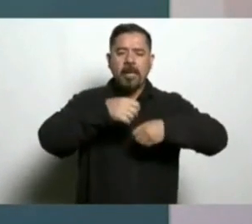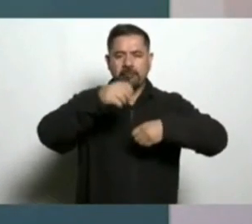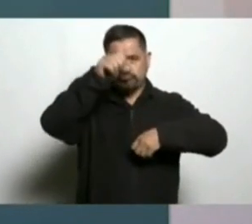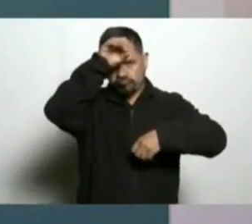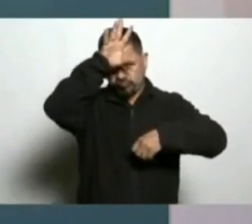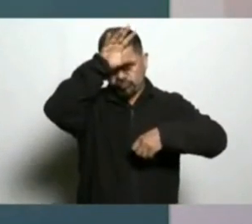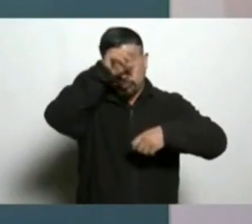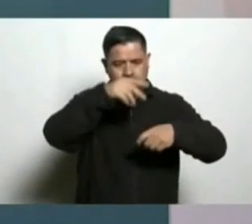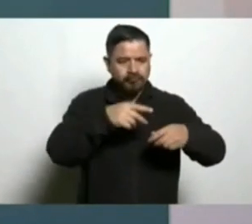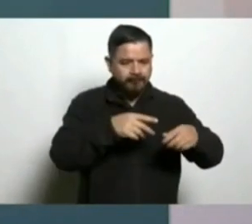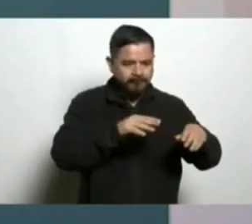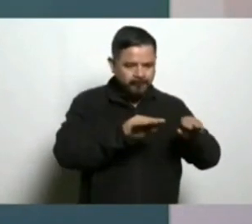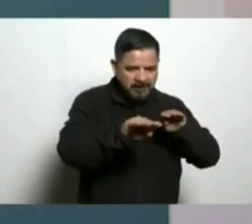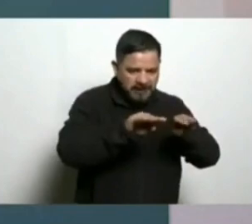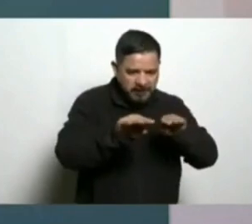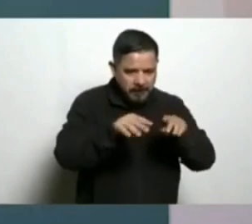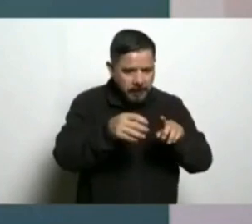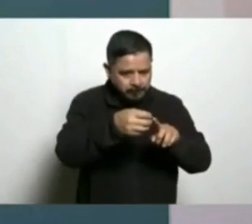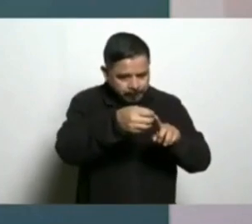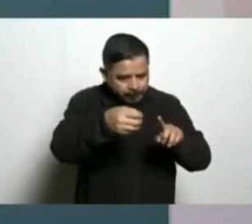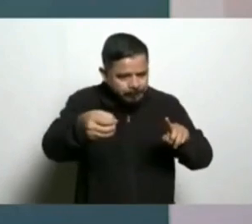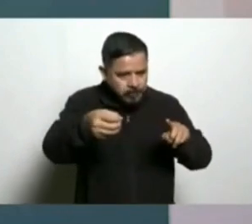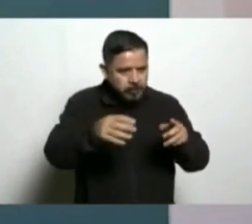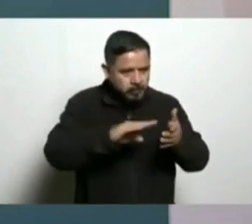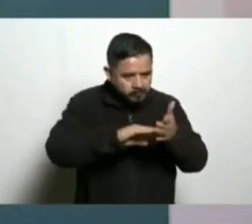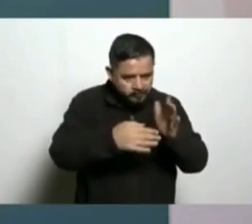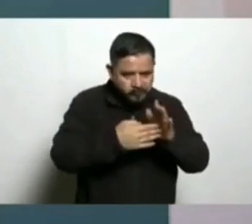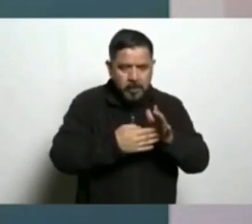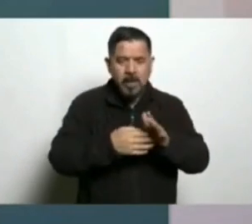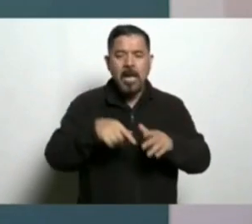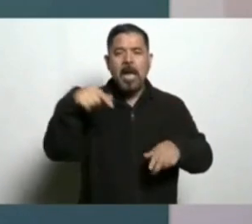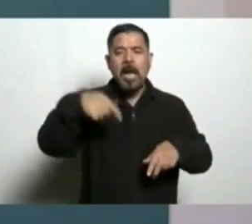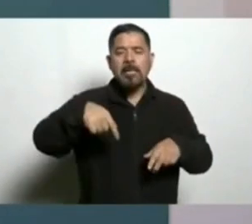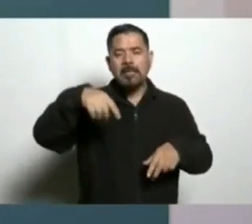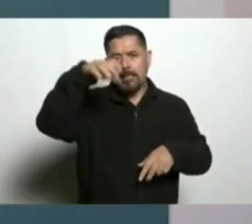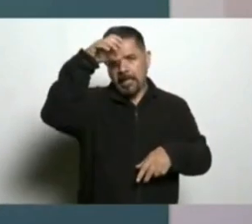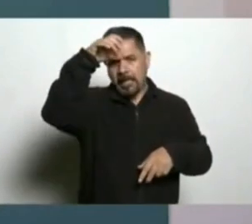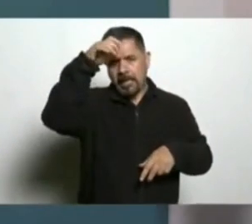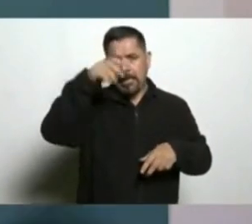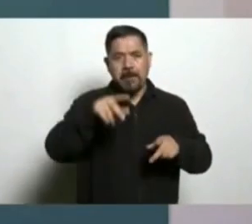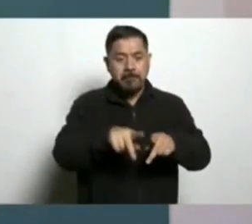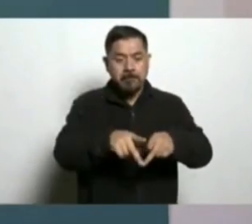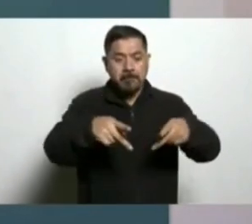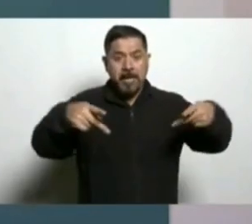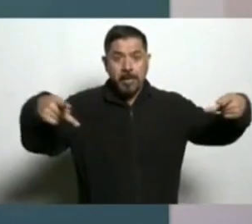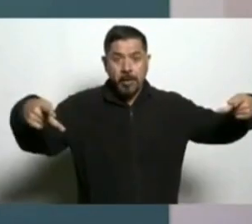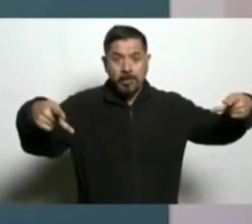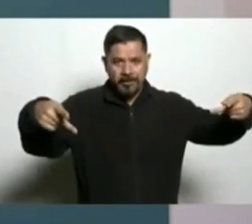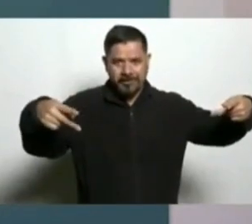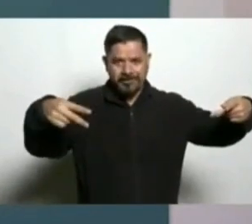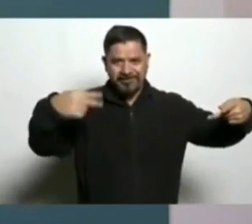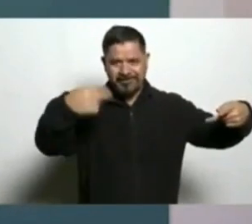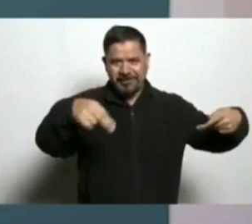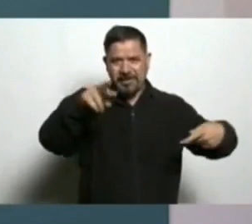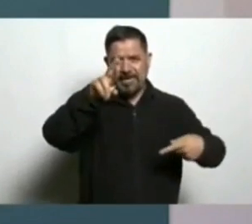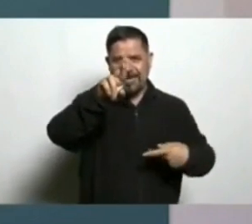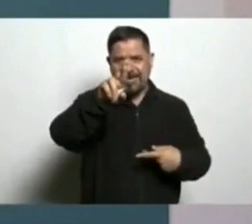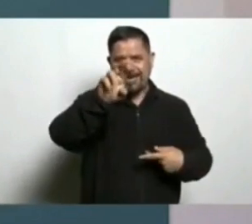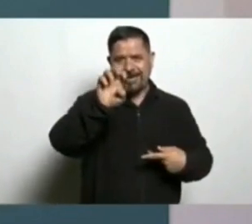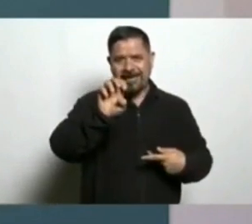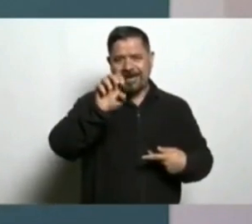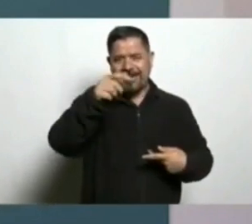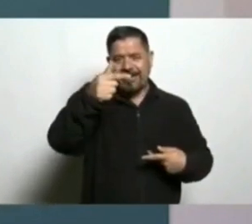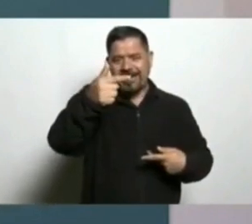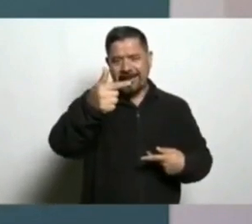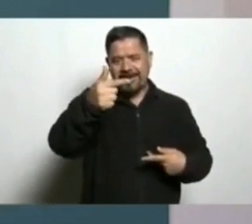leer en Cananea Regeneración y esto llevó a la huelga,